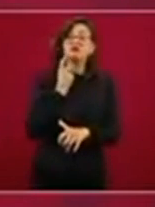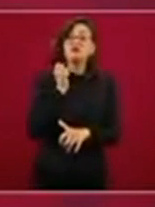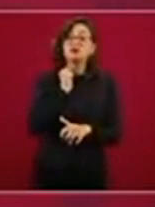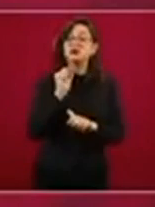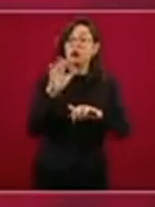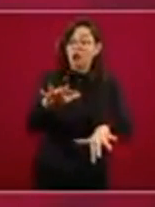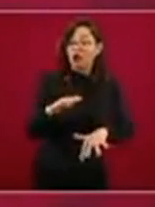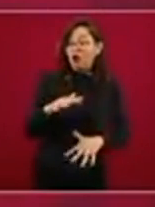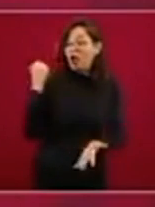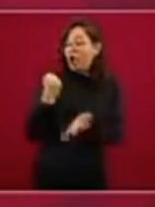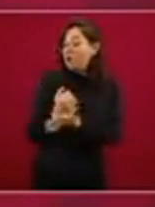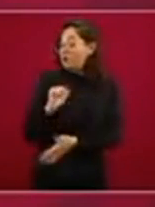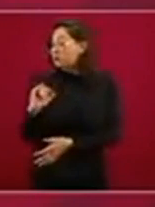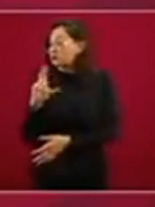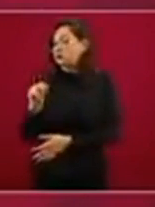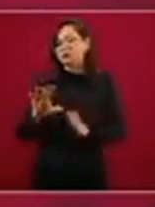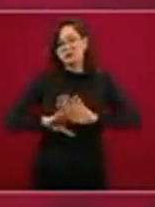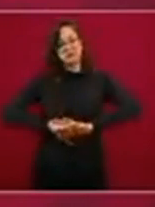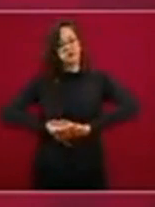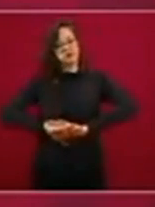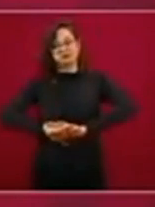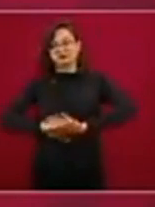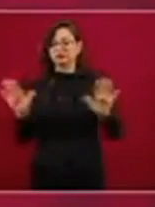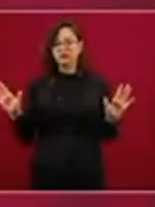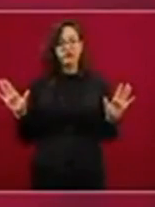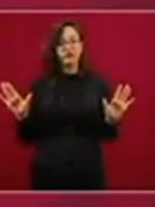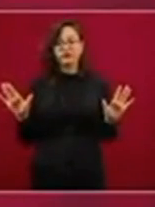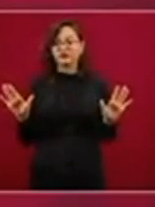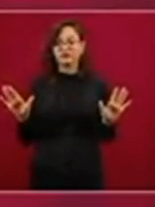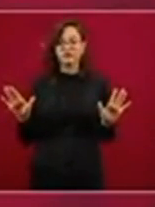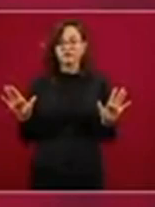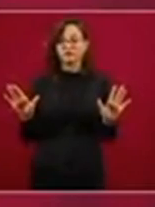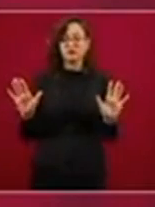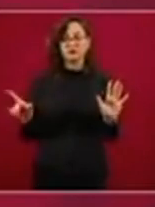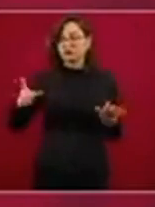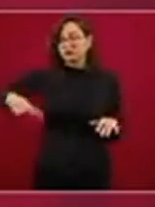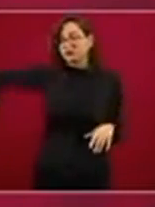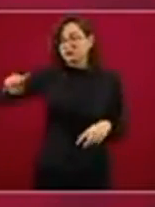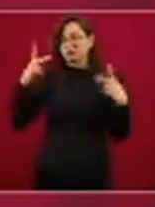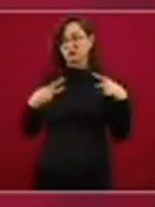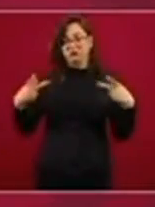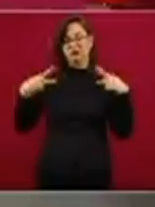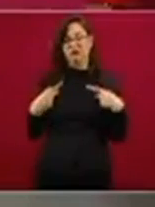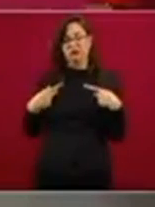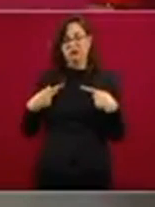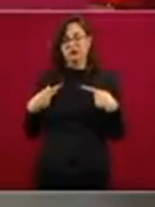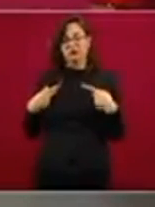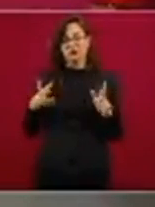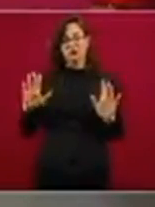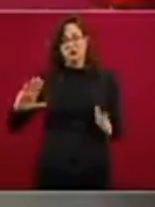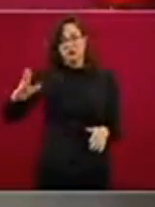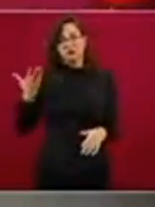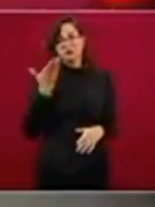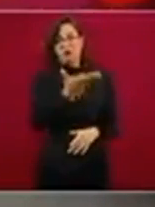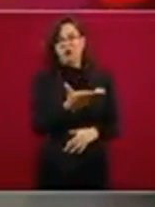del Congreso, es decir, por las cámaras. Solo tiene que aprobarse la